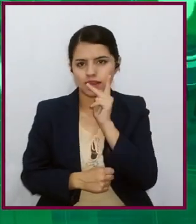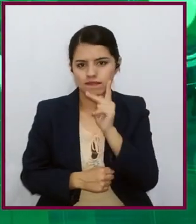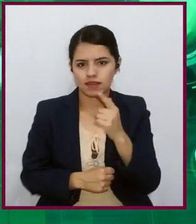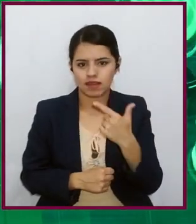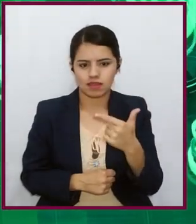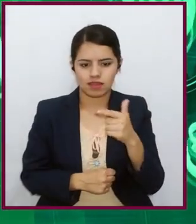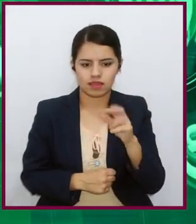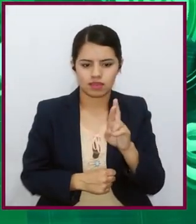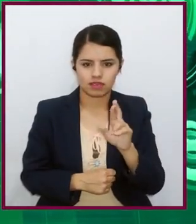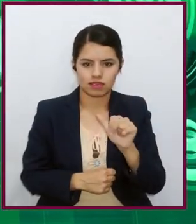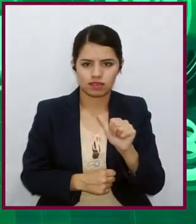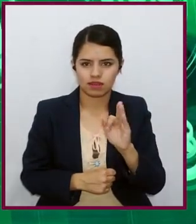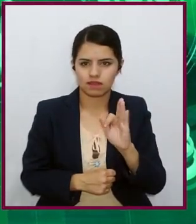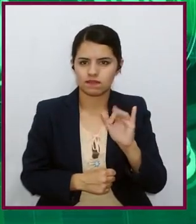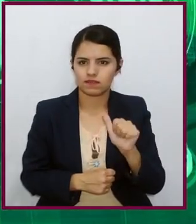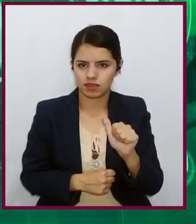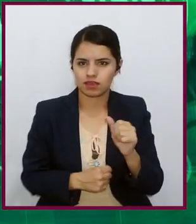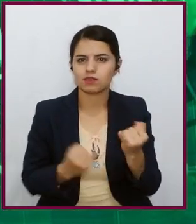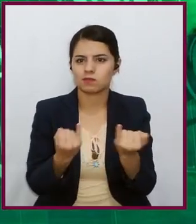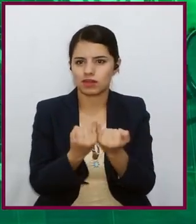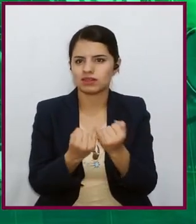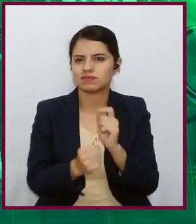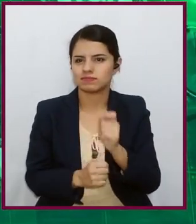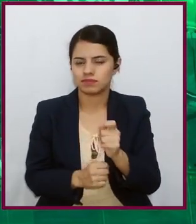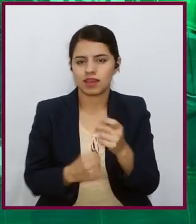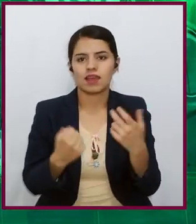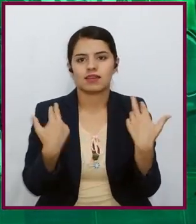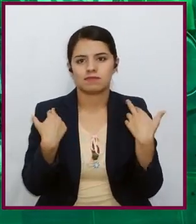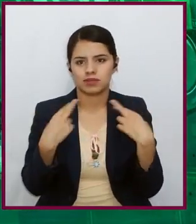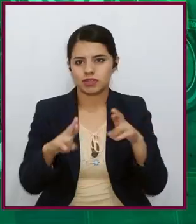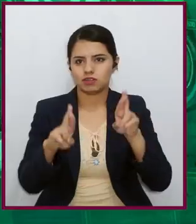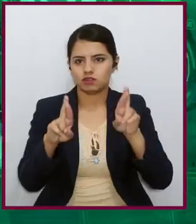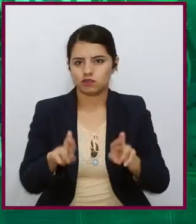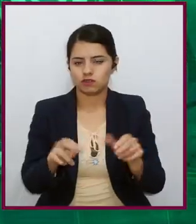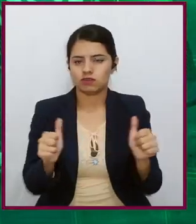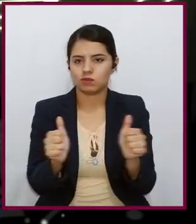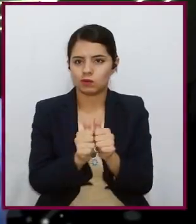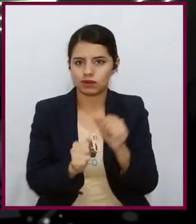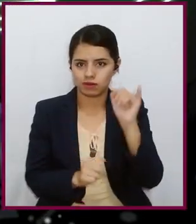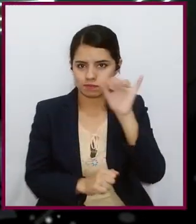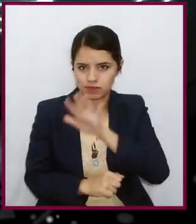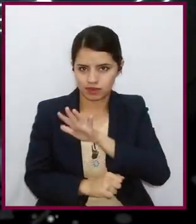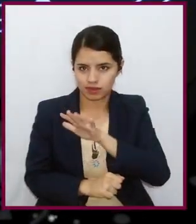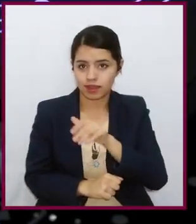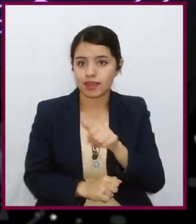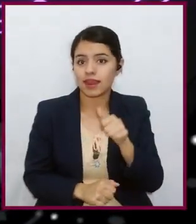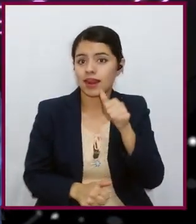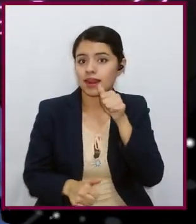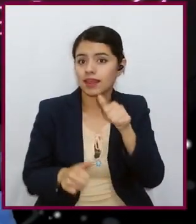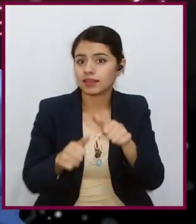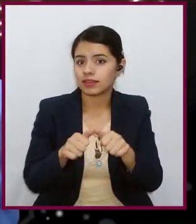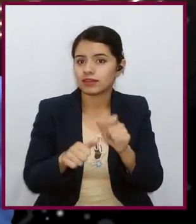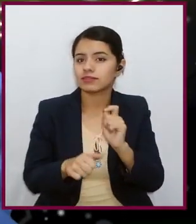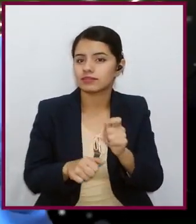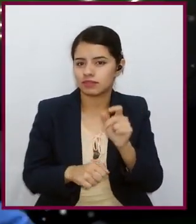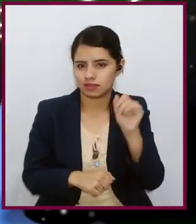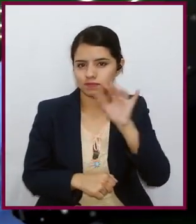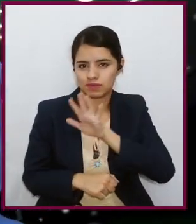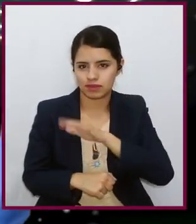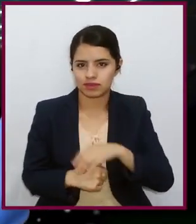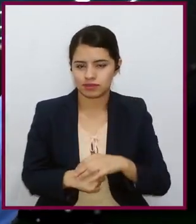¡Infografía! Oye, no interrumpas. ¡Ay! Es que me emociono cuando hablan de palabras que son parte de mi mundo